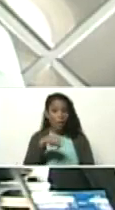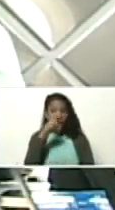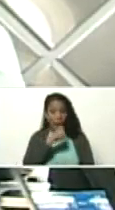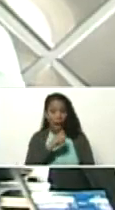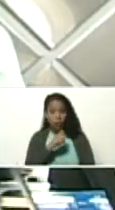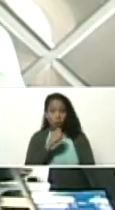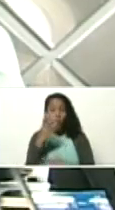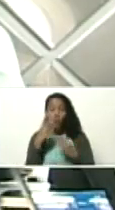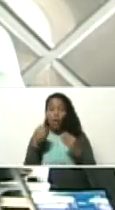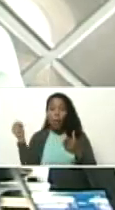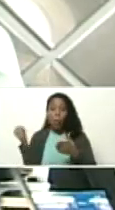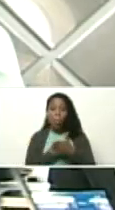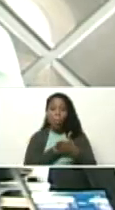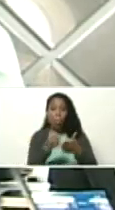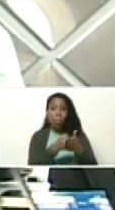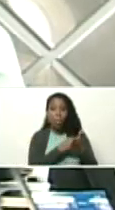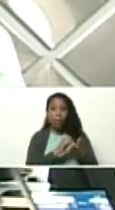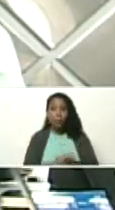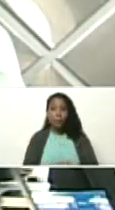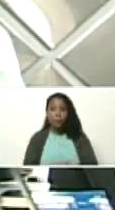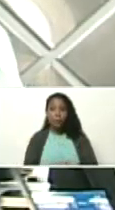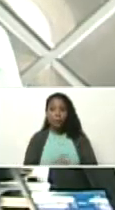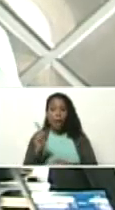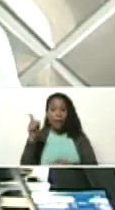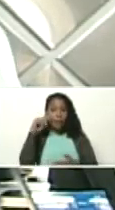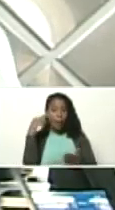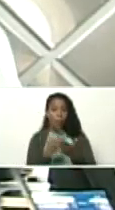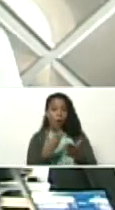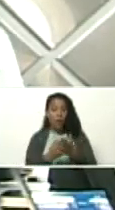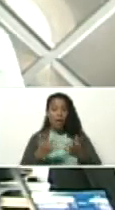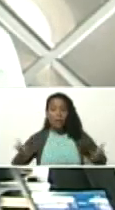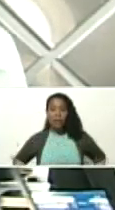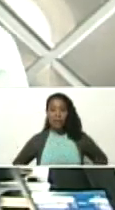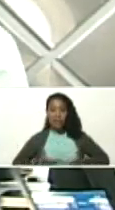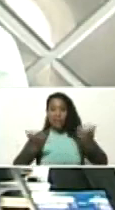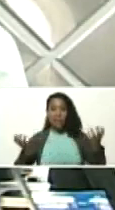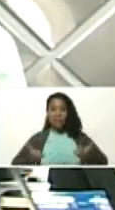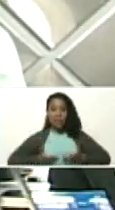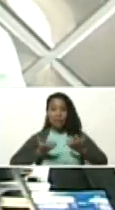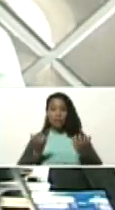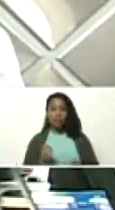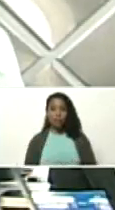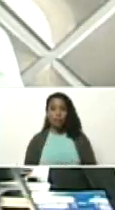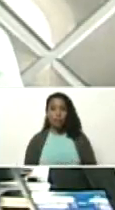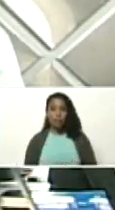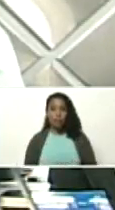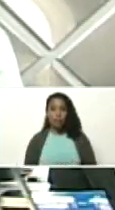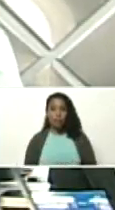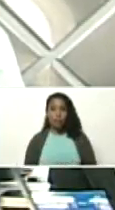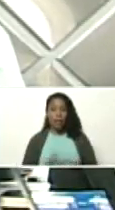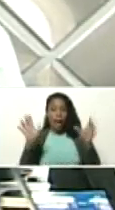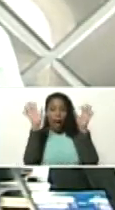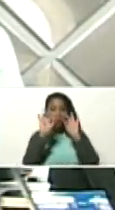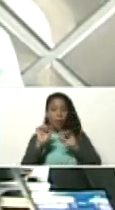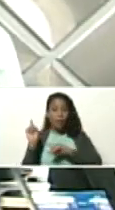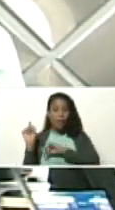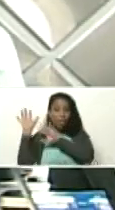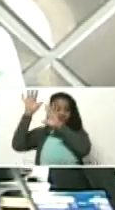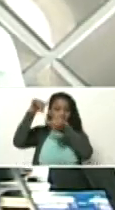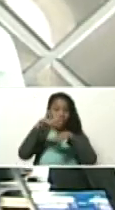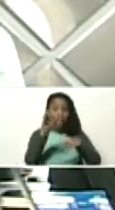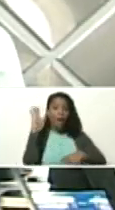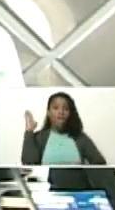sido sometida a esa prueba, pues el calentamiento del Caribe, que forma estas vaguadas, viene la